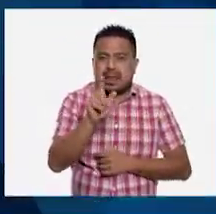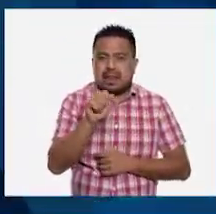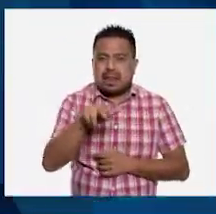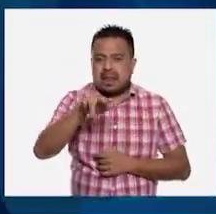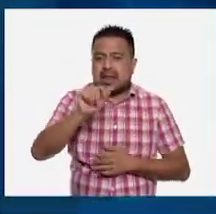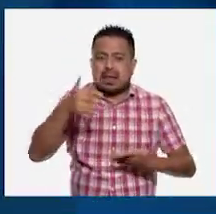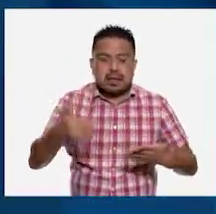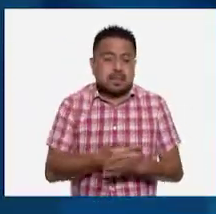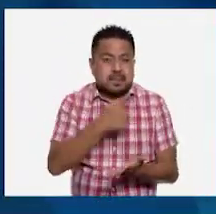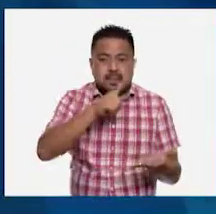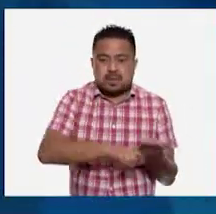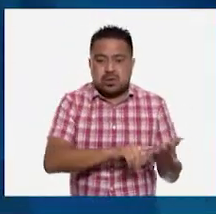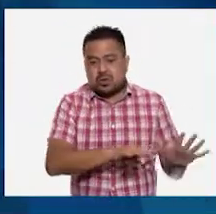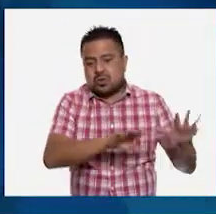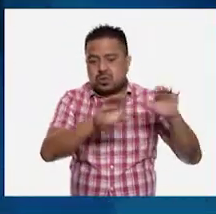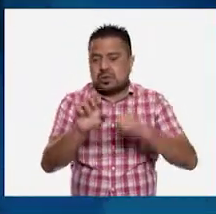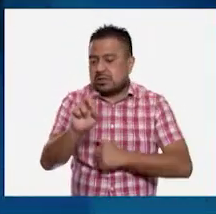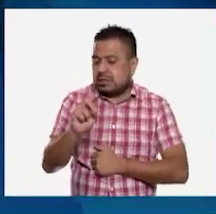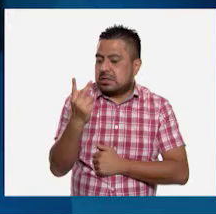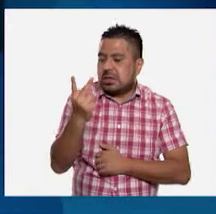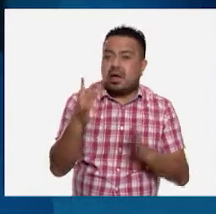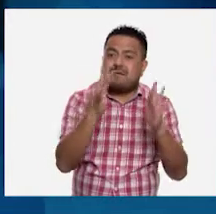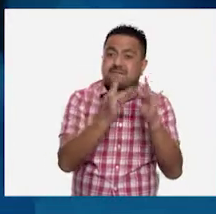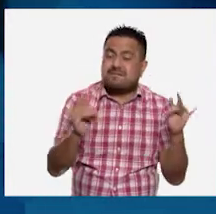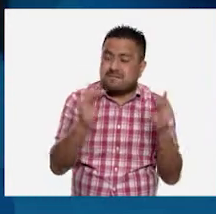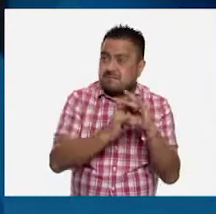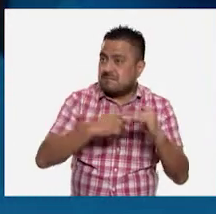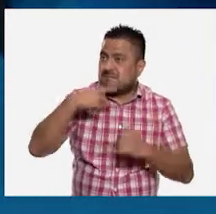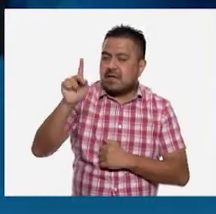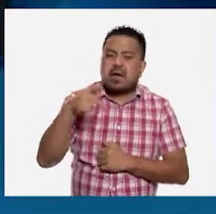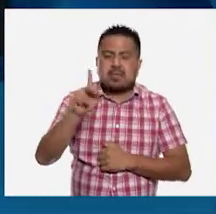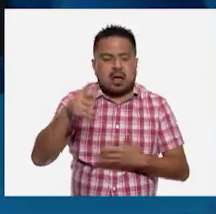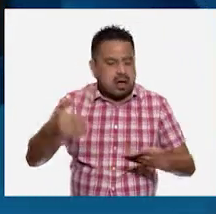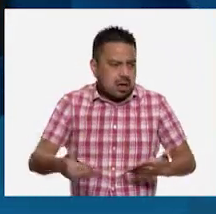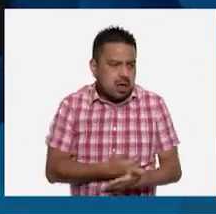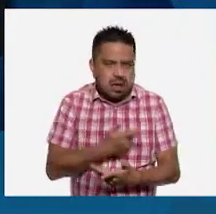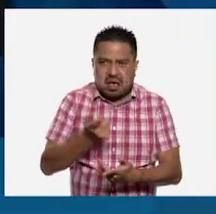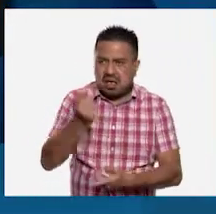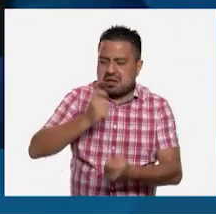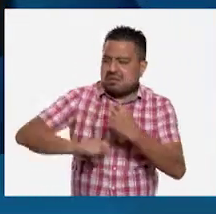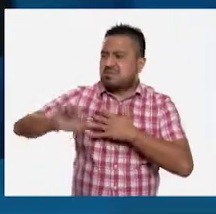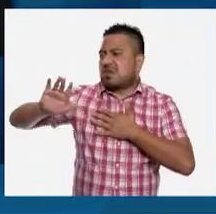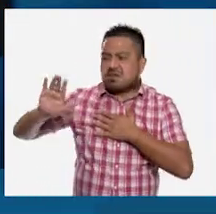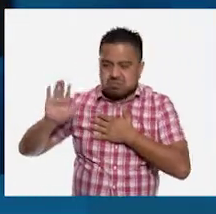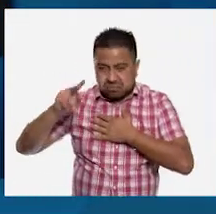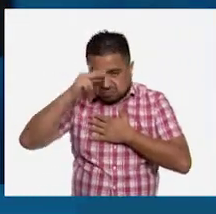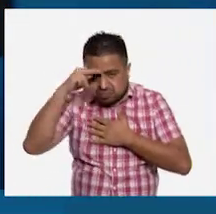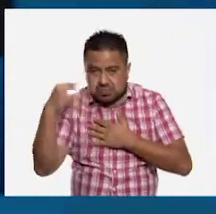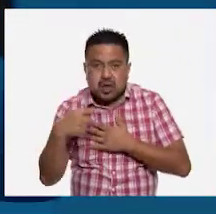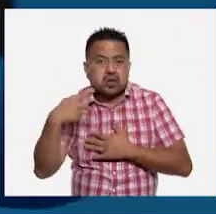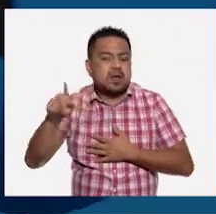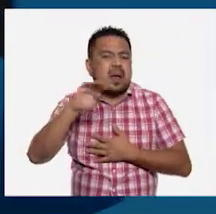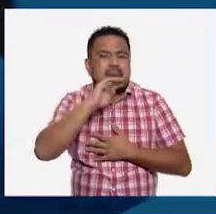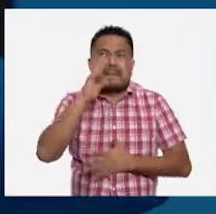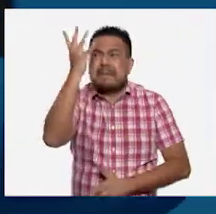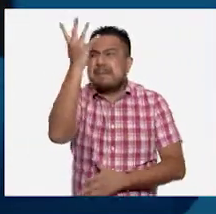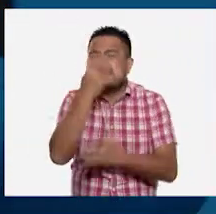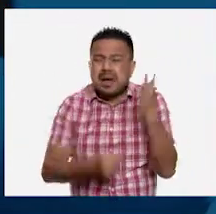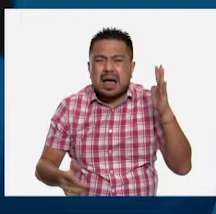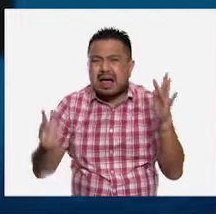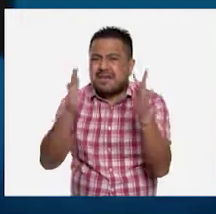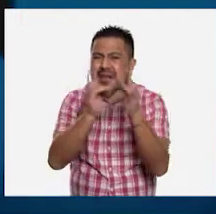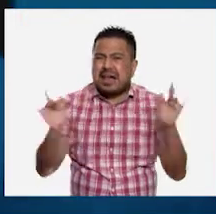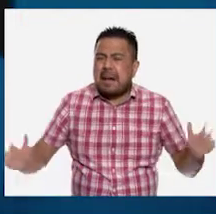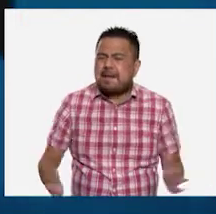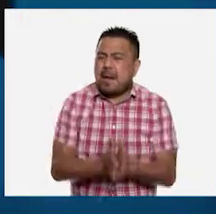que nació en 1932 en Francia, pero está naturalizada mexicana. Su mamá huyó de Francia durante la Segunda